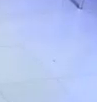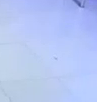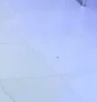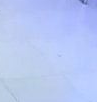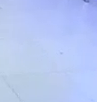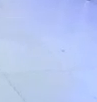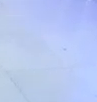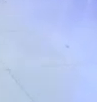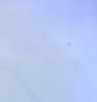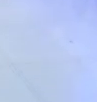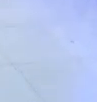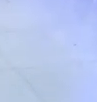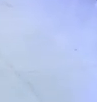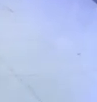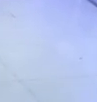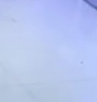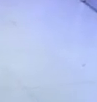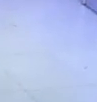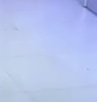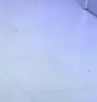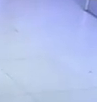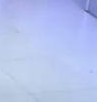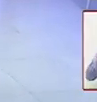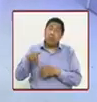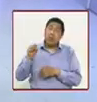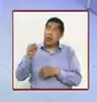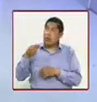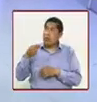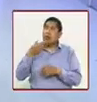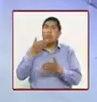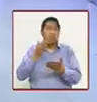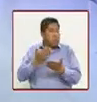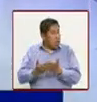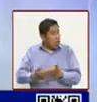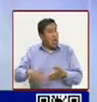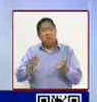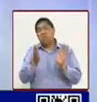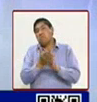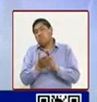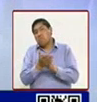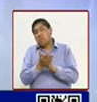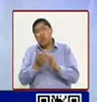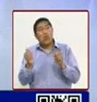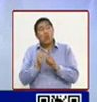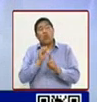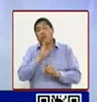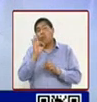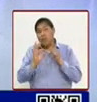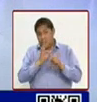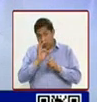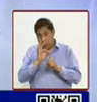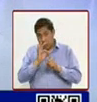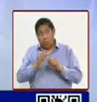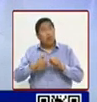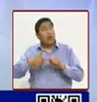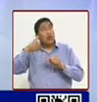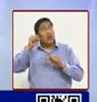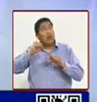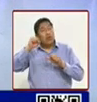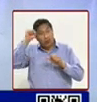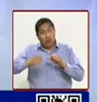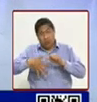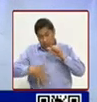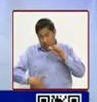al Paris Saint-Germain. Me parece bien, justo, el reconocimiento de la Confederación Sudamericana de Fútbol, porque una